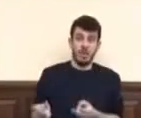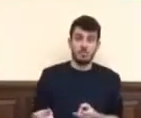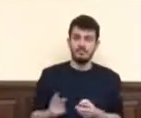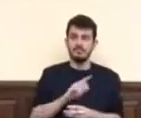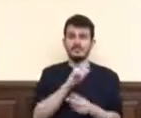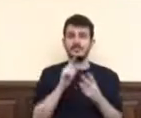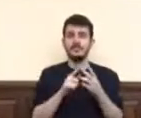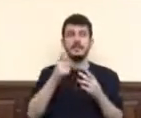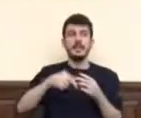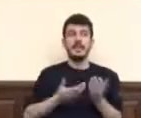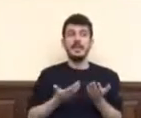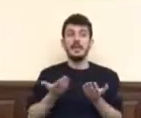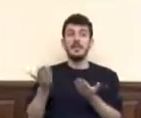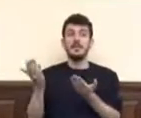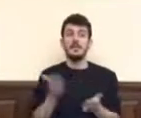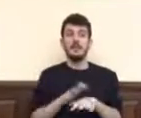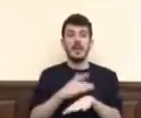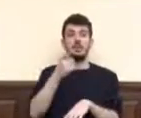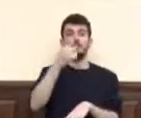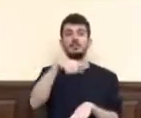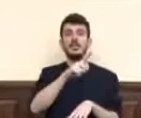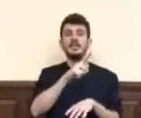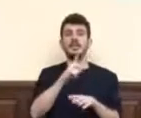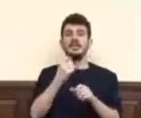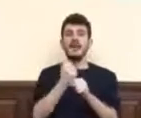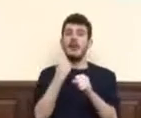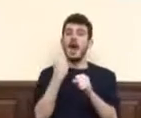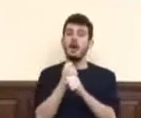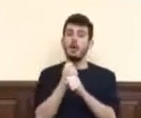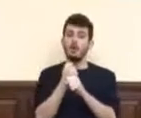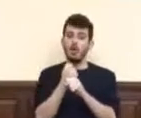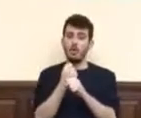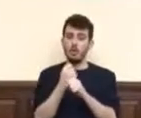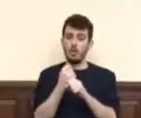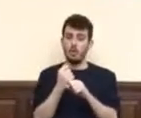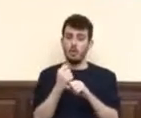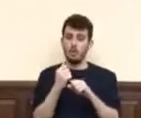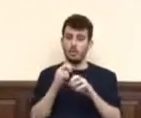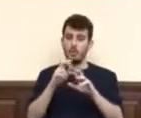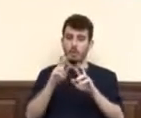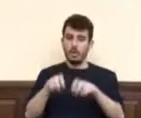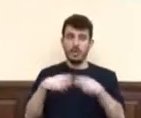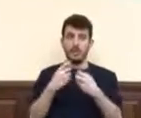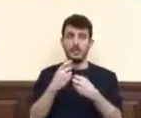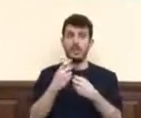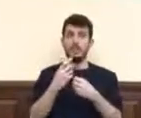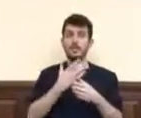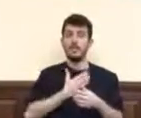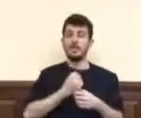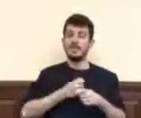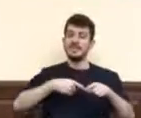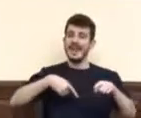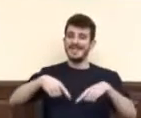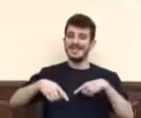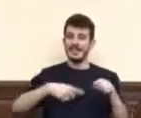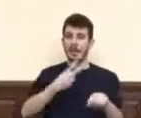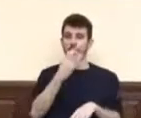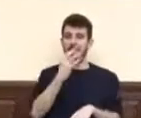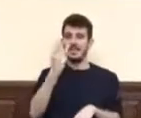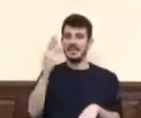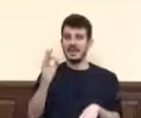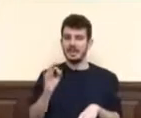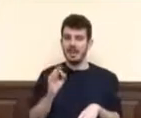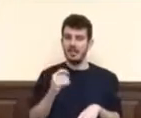invitarles a que recuperen ustedes este trabajo, el de Móstoles Transita 2030. Es un trabajo creo que muy serio y muy